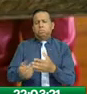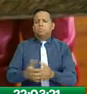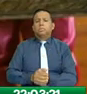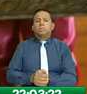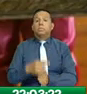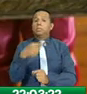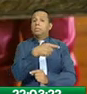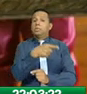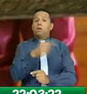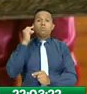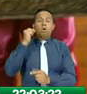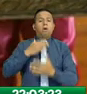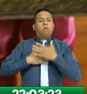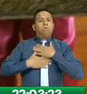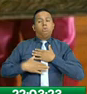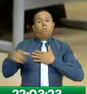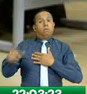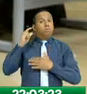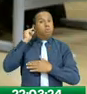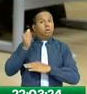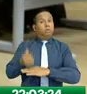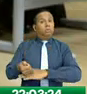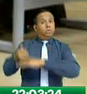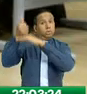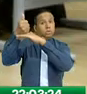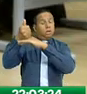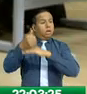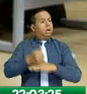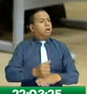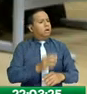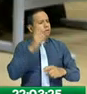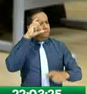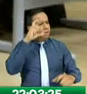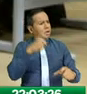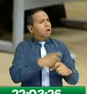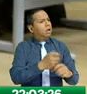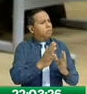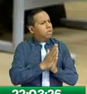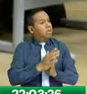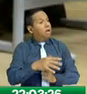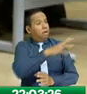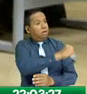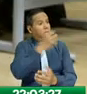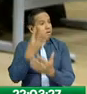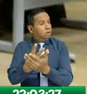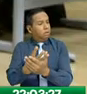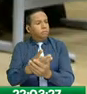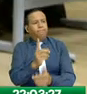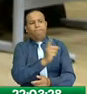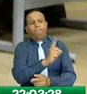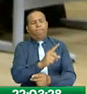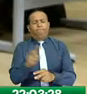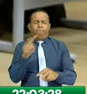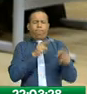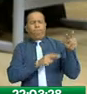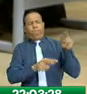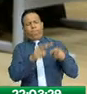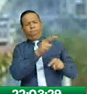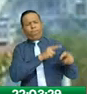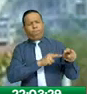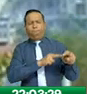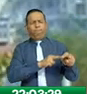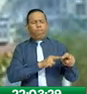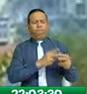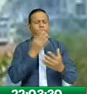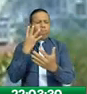una vez que la jueza Daniela Camacho no dio paso al pedido del fiscal subrogante Wilson Toainga de que se dicte la prisión preventiva. La